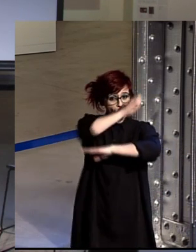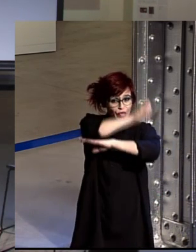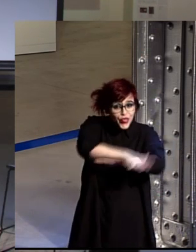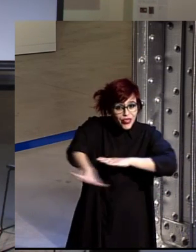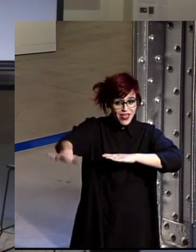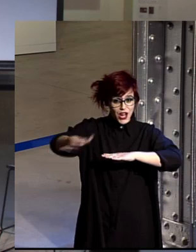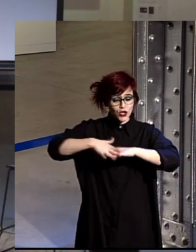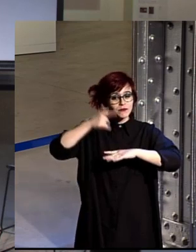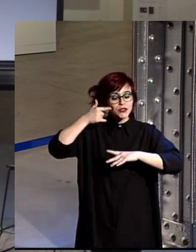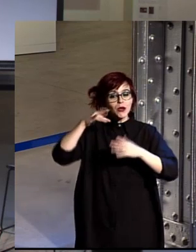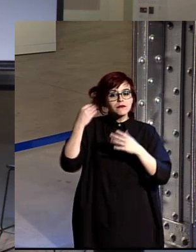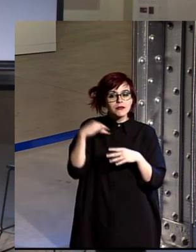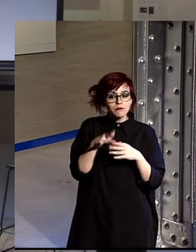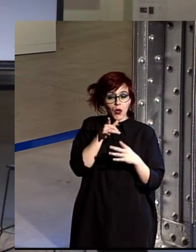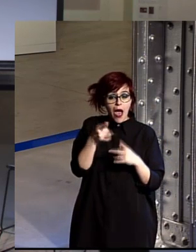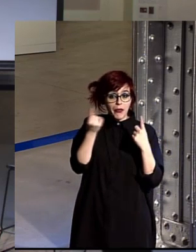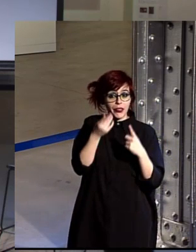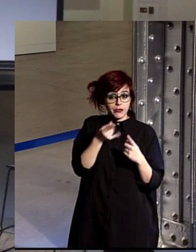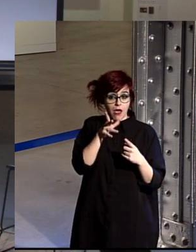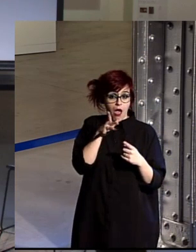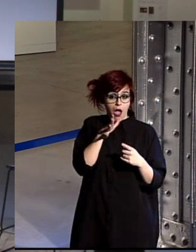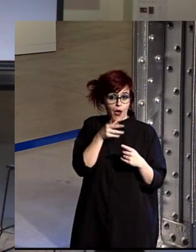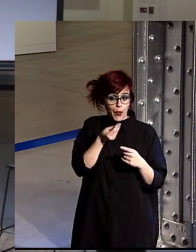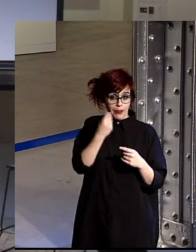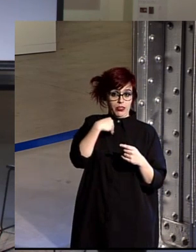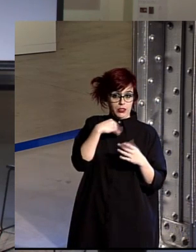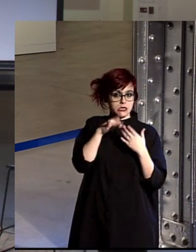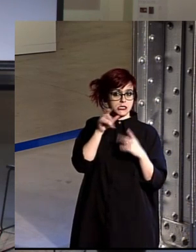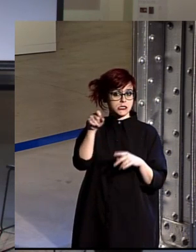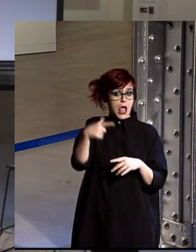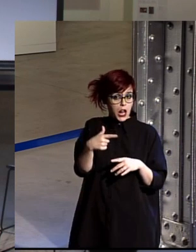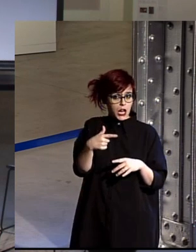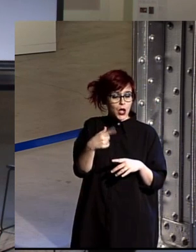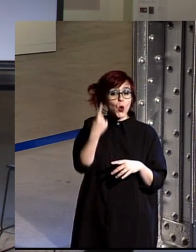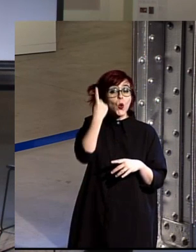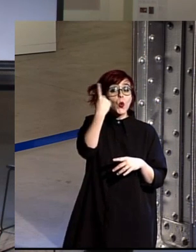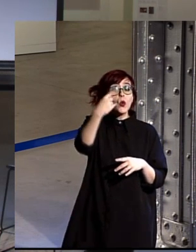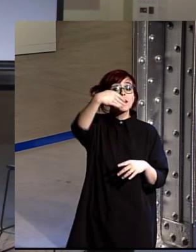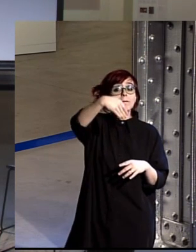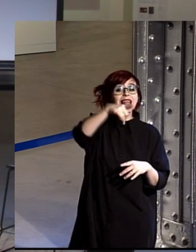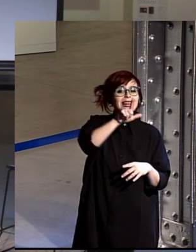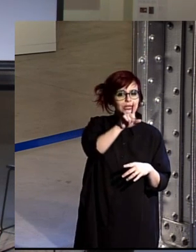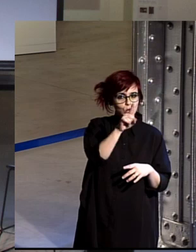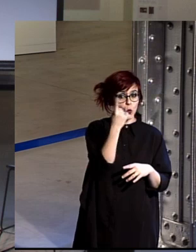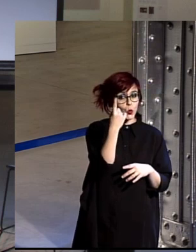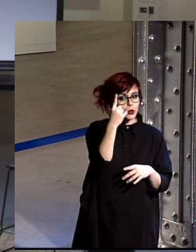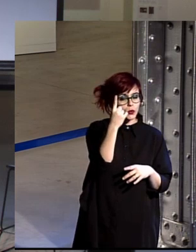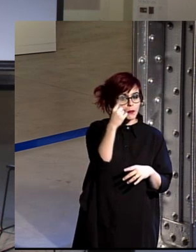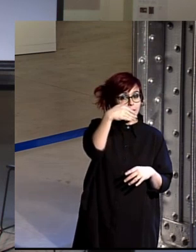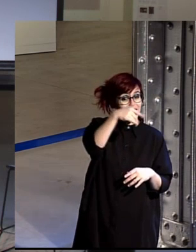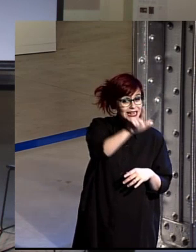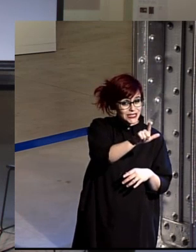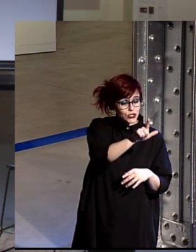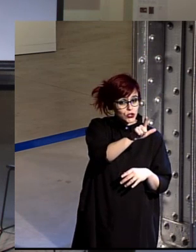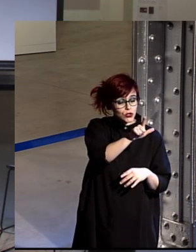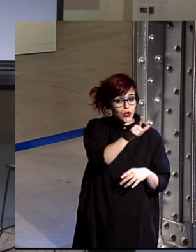a bañarnos y tomamos un dragoncito de agua, aparte de la sal, tenemos que pensar que en cada mililitro de agua hay de entre